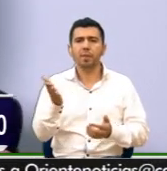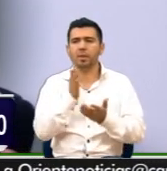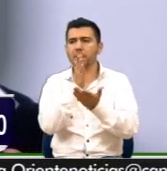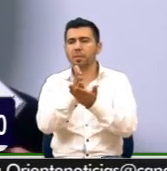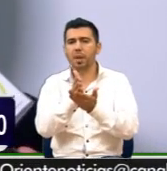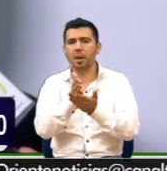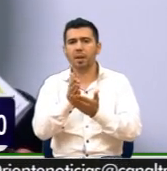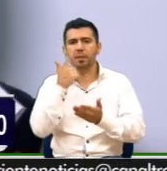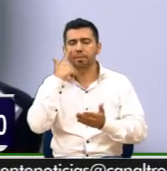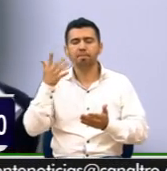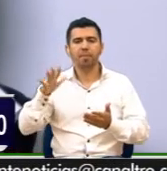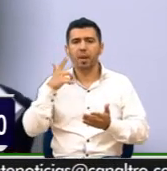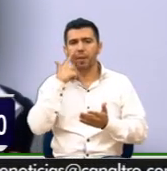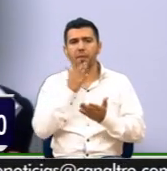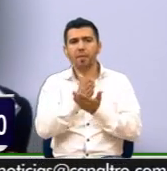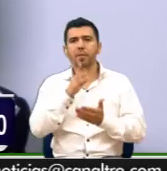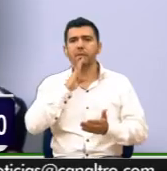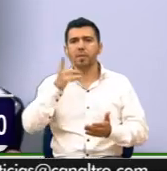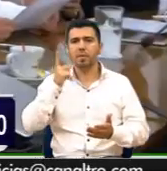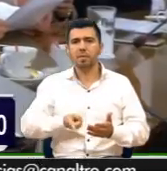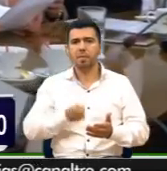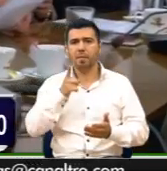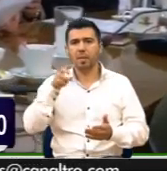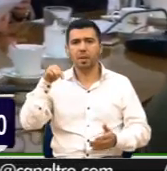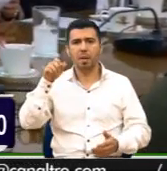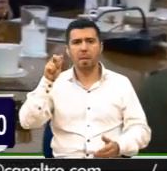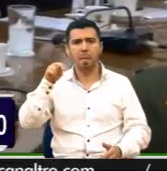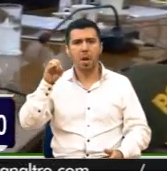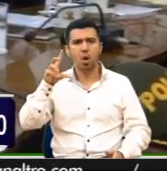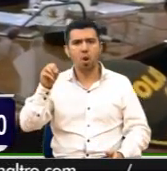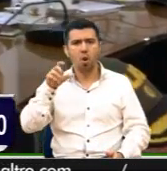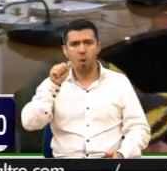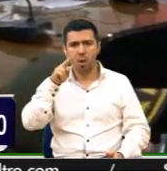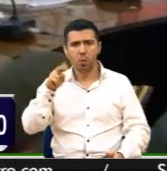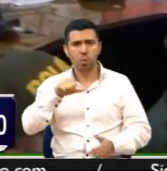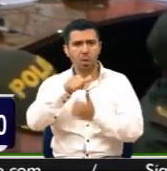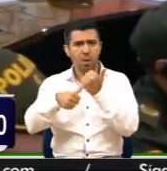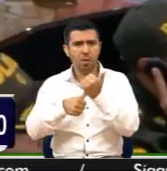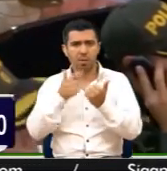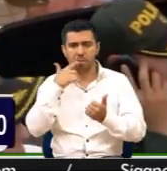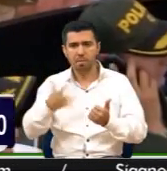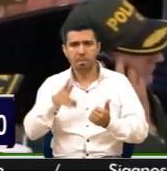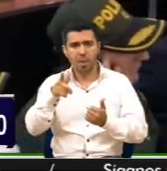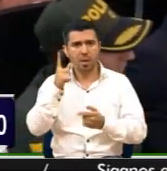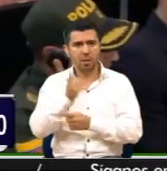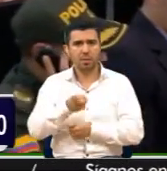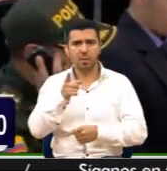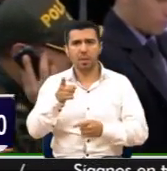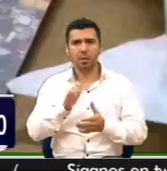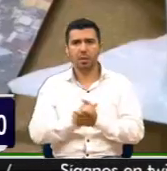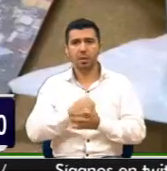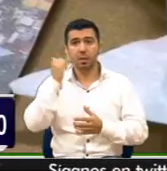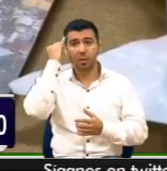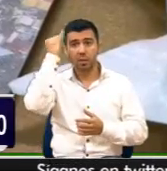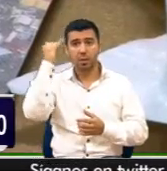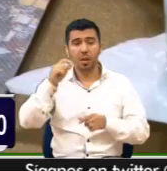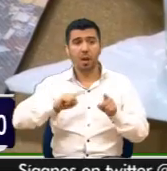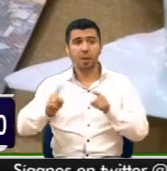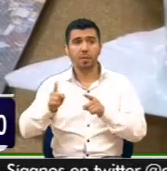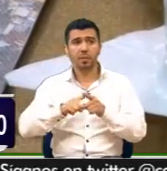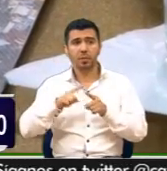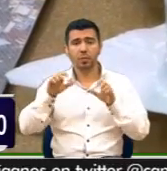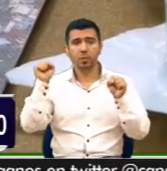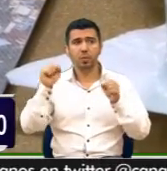parece que el que manda en la ciudad es Manolo Azuero. Un cuarto tema son las improvisaciones en la administración